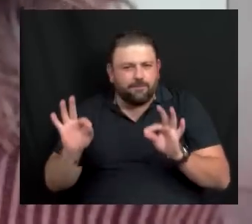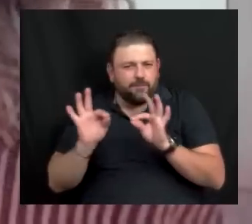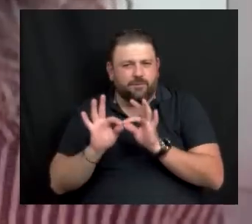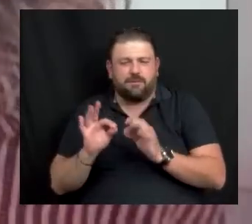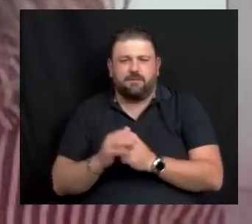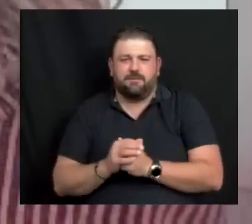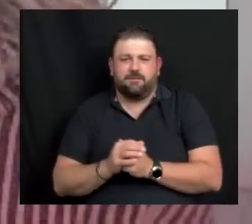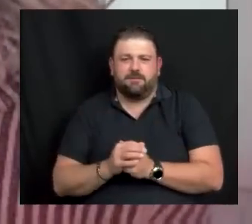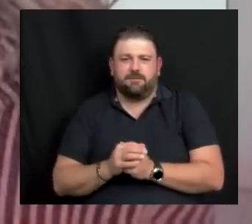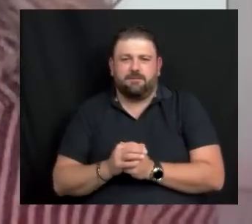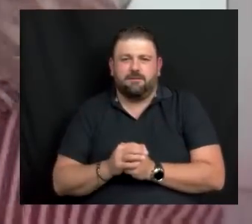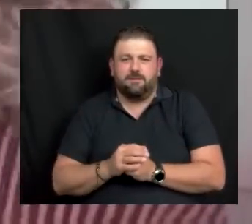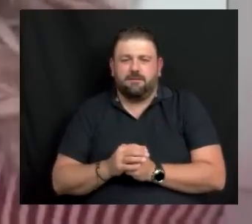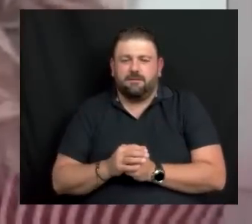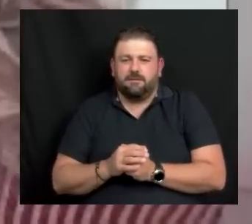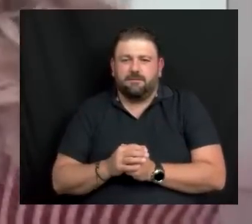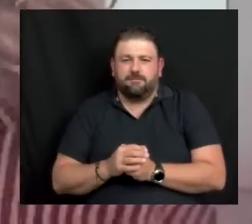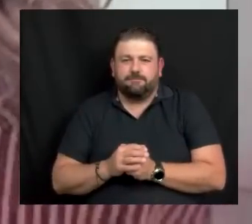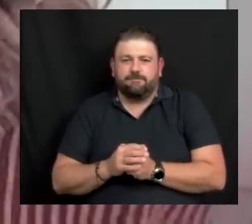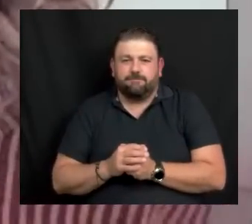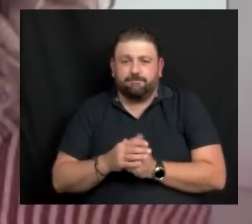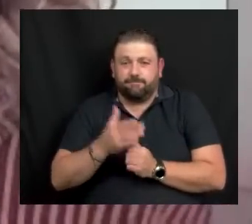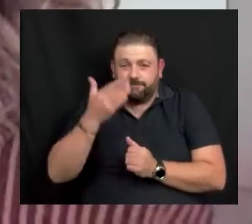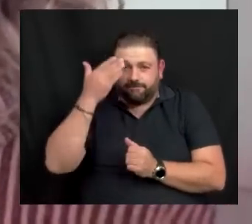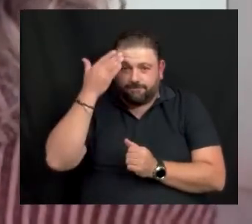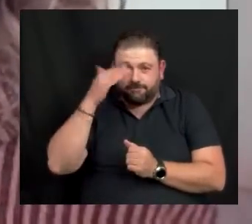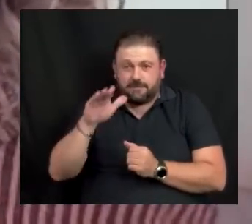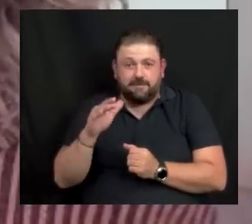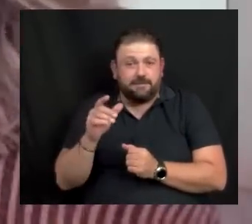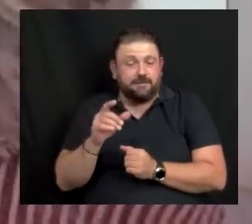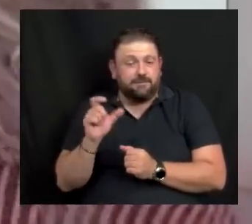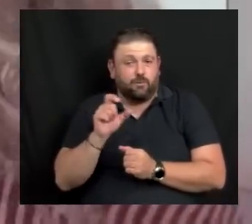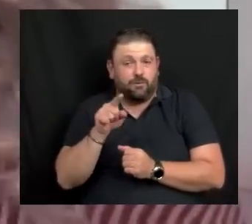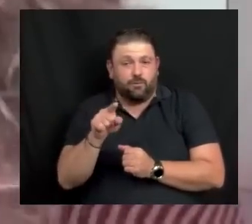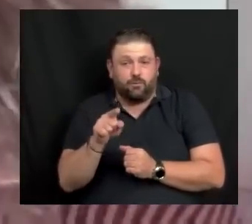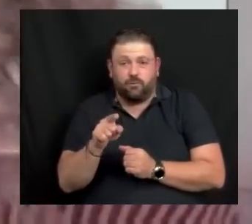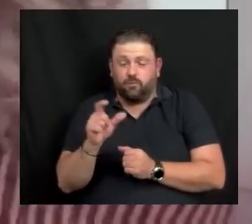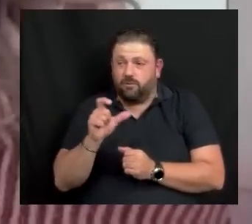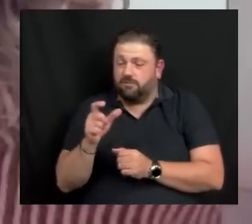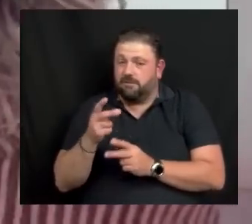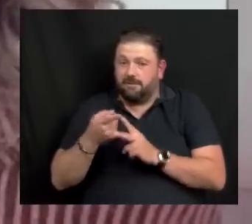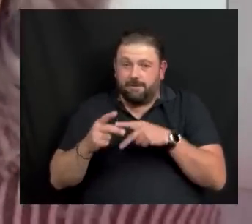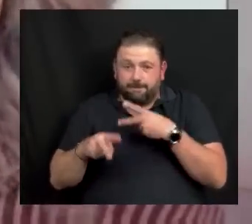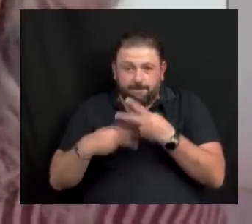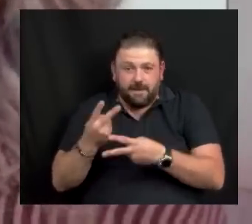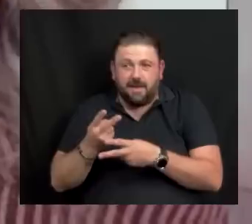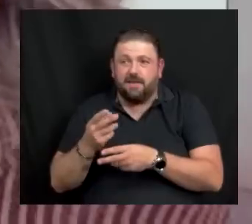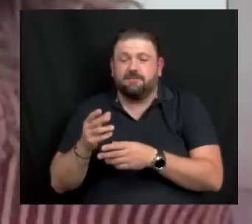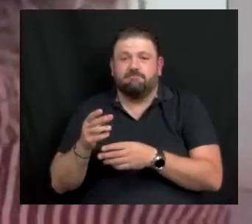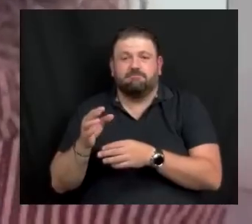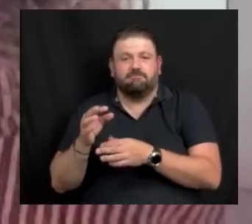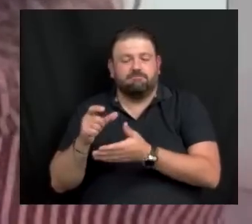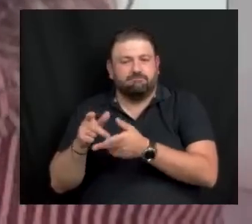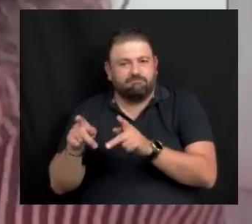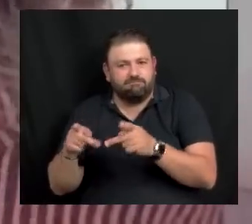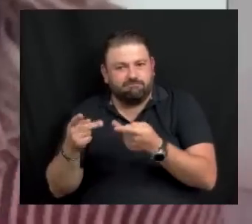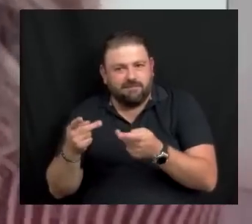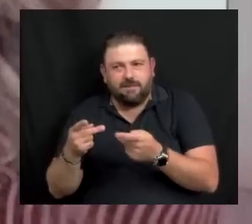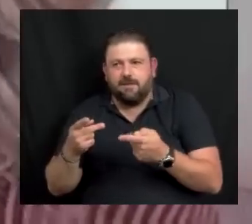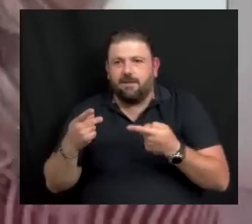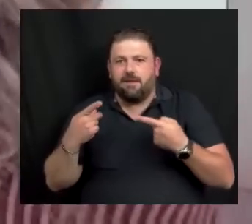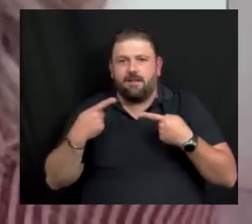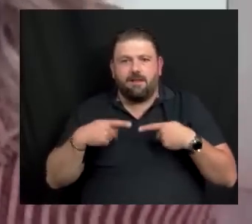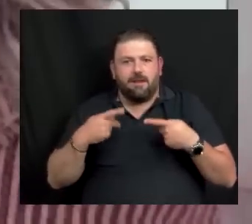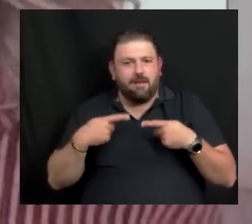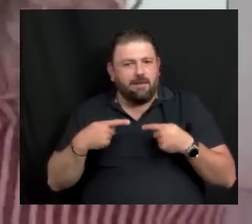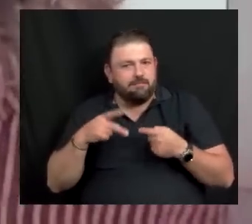qué? Pues que vas reuniendo una cantidad de gente con resultados que quieren hacer